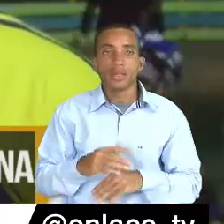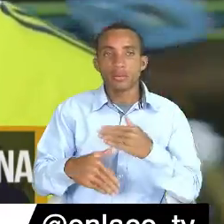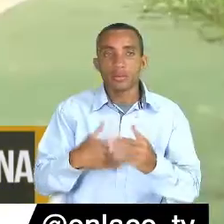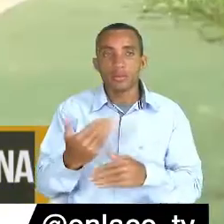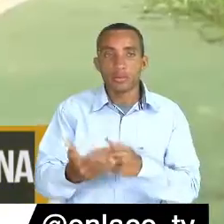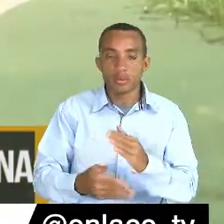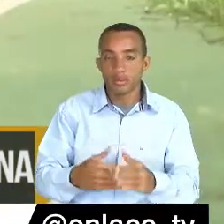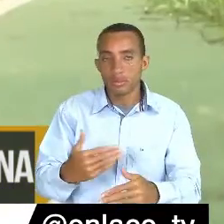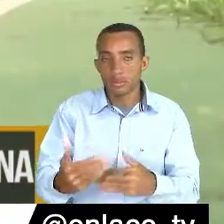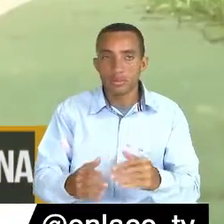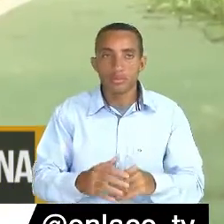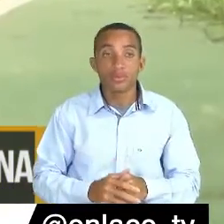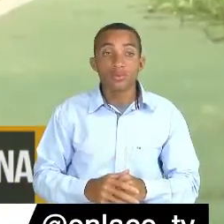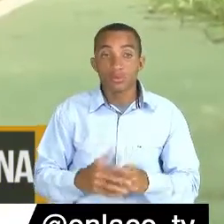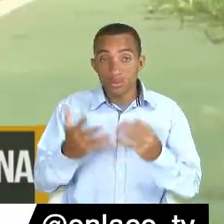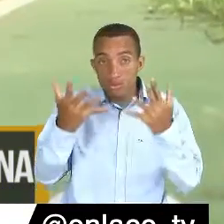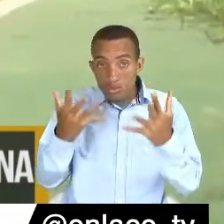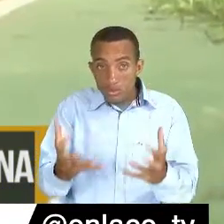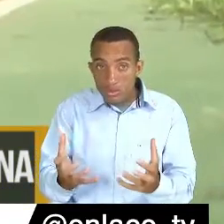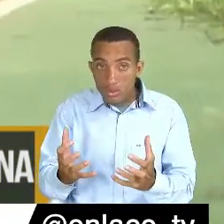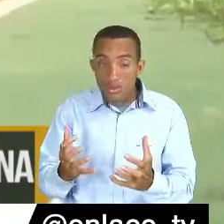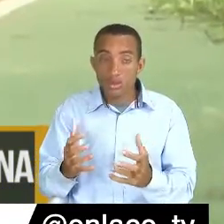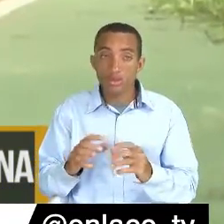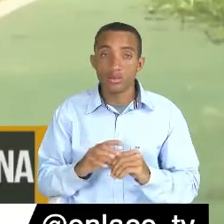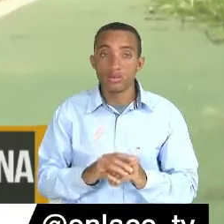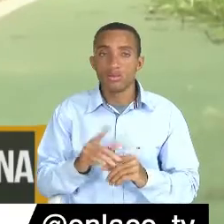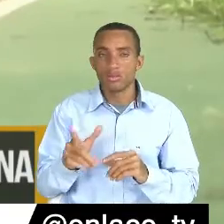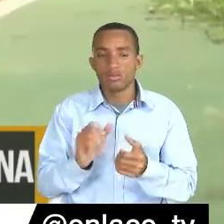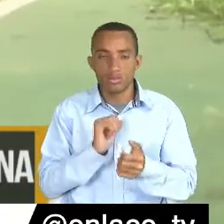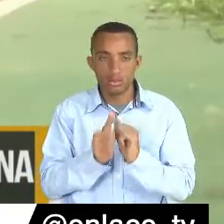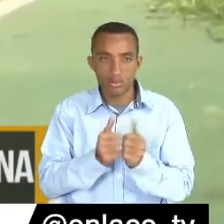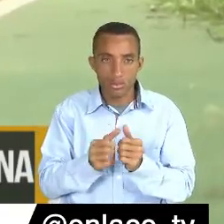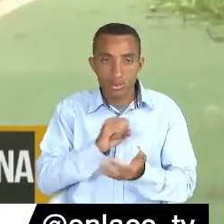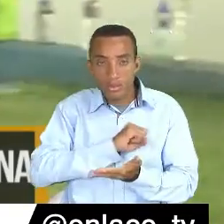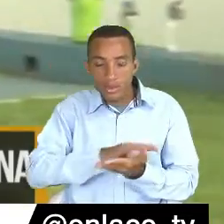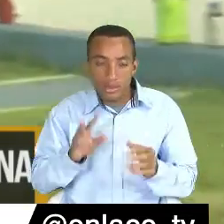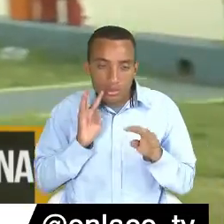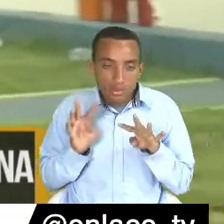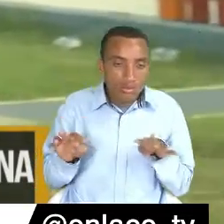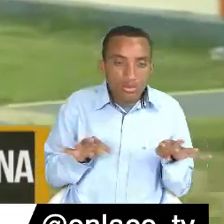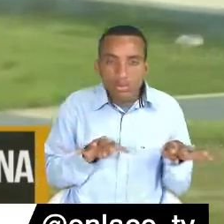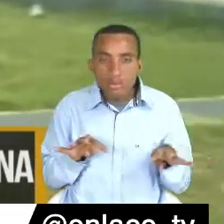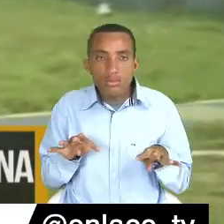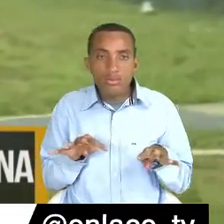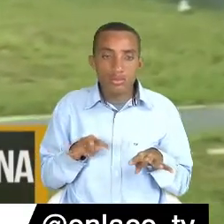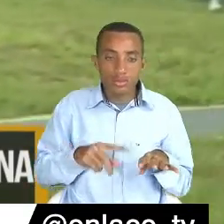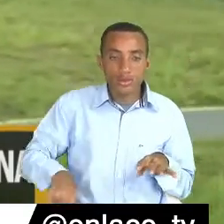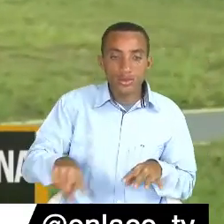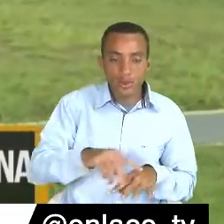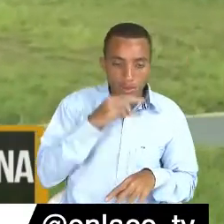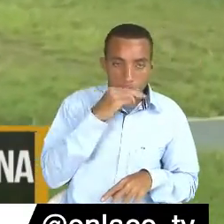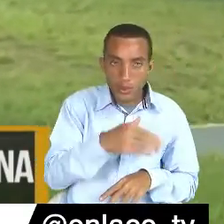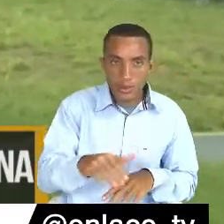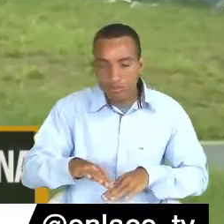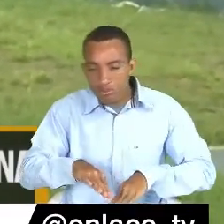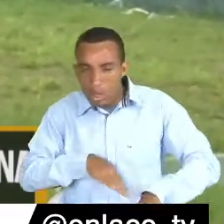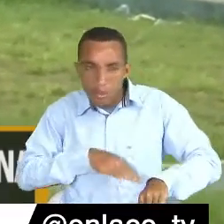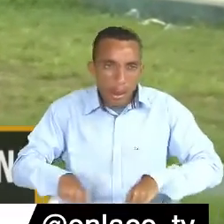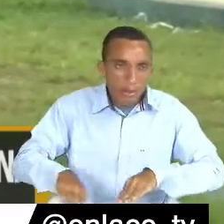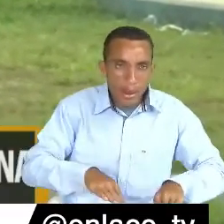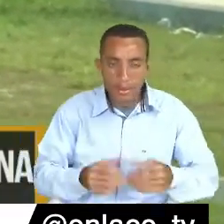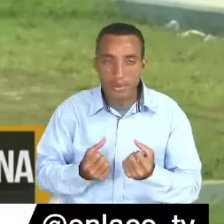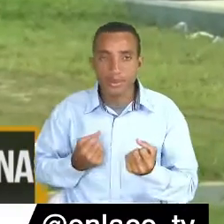encuentre el niño. Así que si usted quiere disfrutar de ese espectáculo deportivo totalmente gratis y apoyar a estos pequeños que lo están dando todo en la pista, lo único que debe